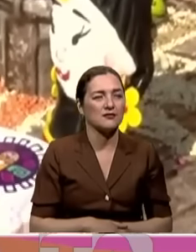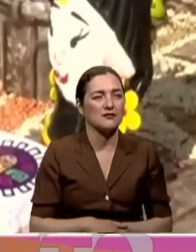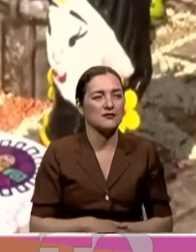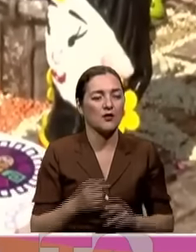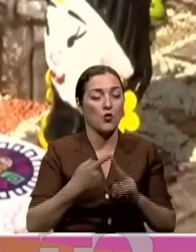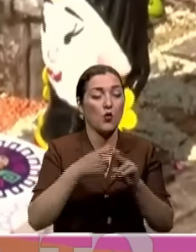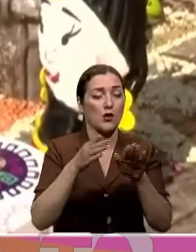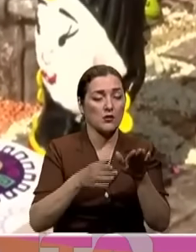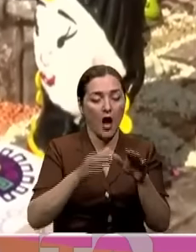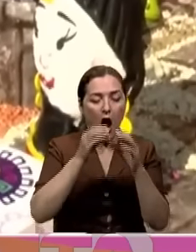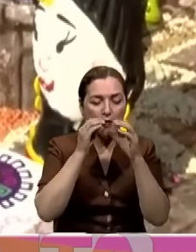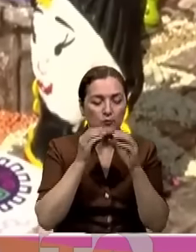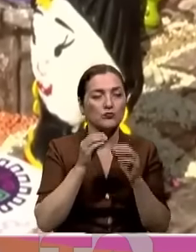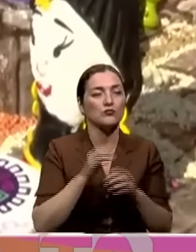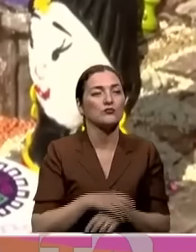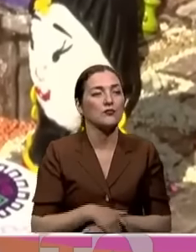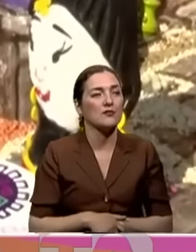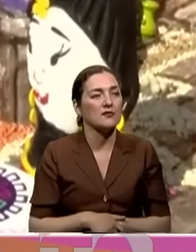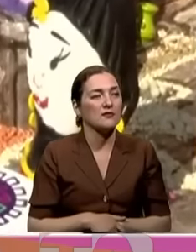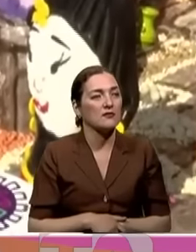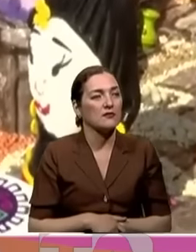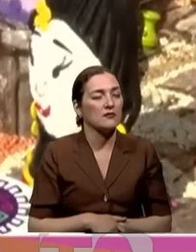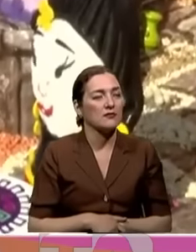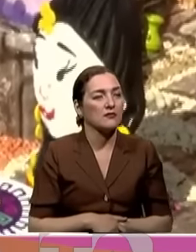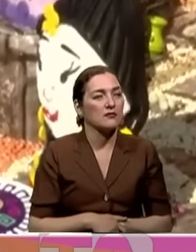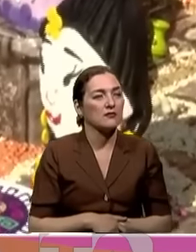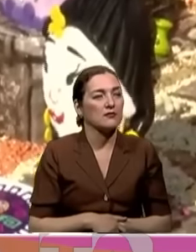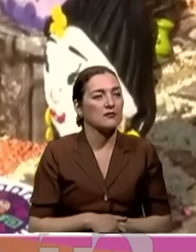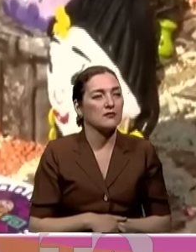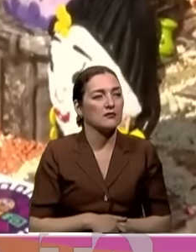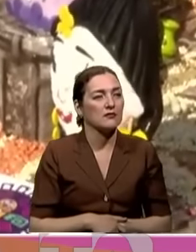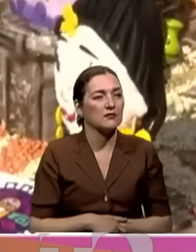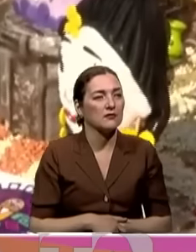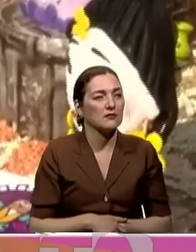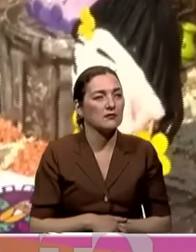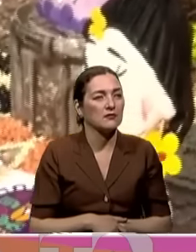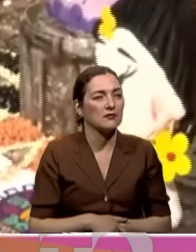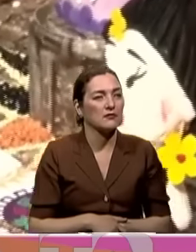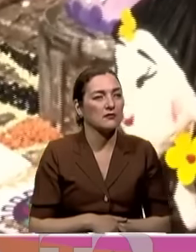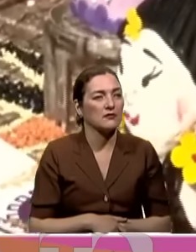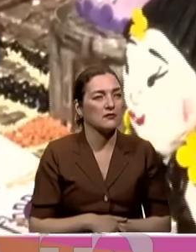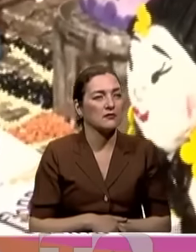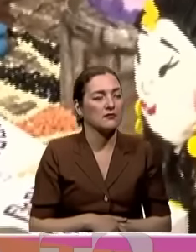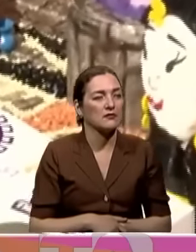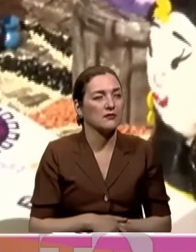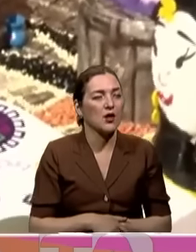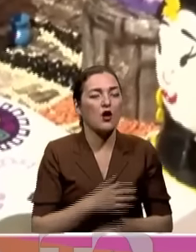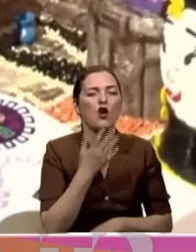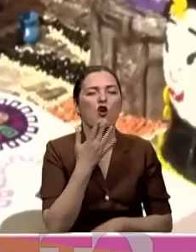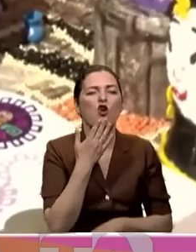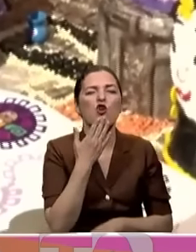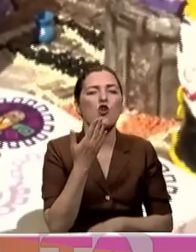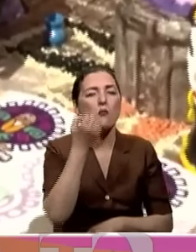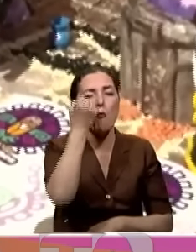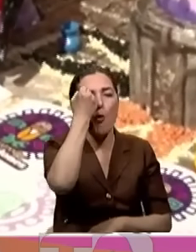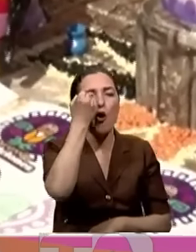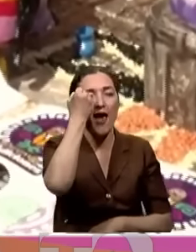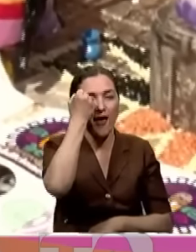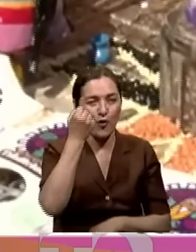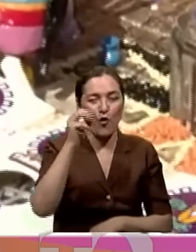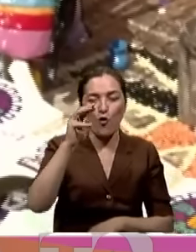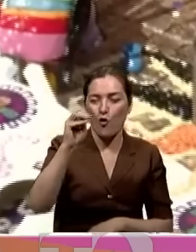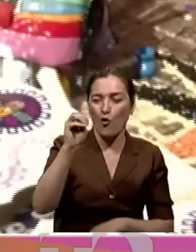jueces. Bueno, vamos a ver, sabes que le hicimos un pequeño retoque, todo está con color mortiño, al inicio,